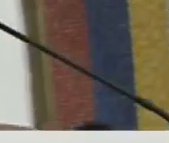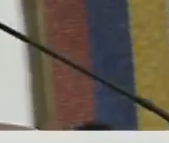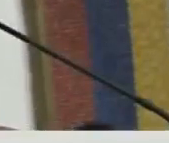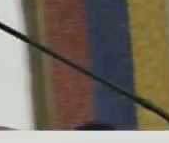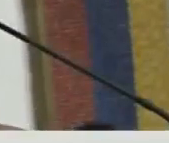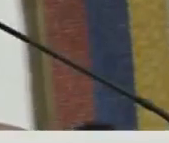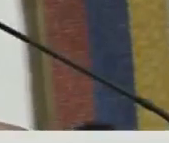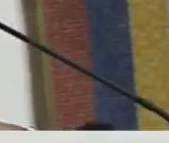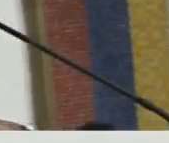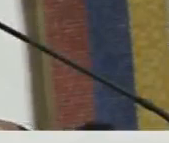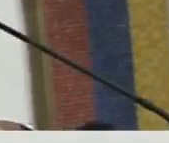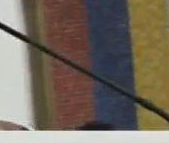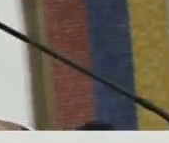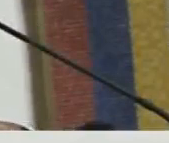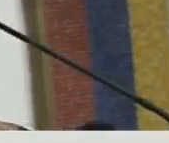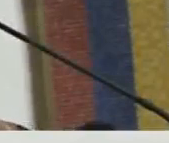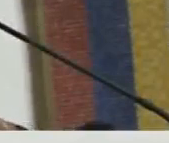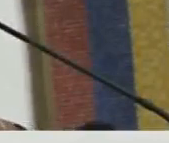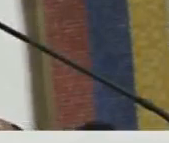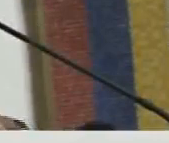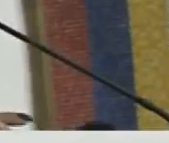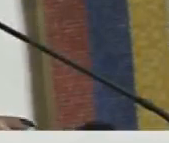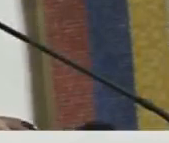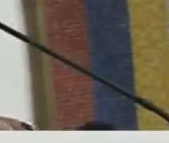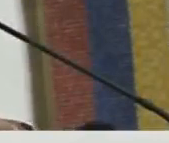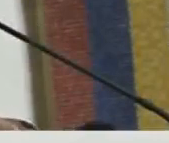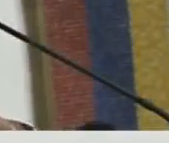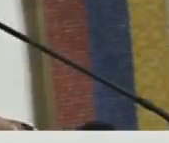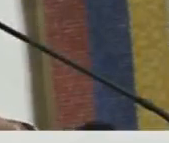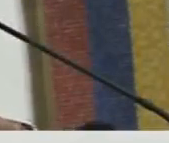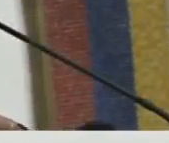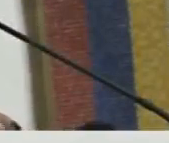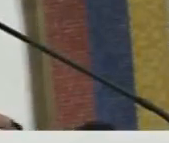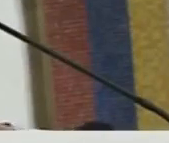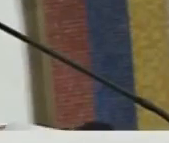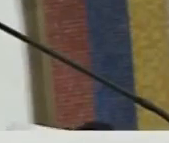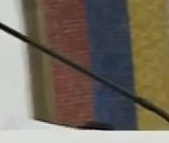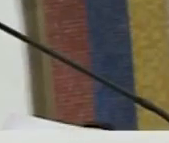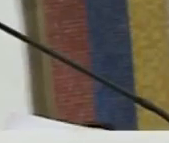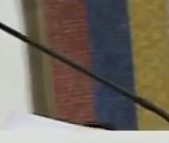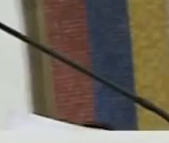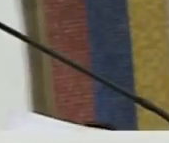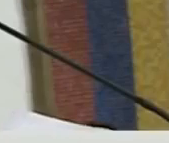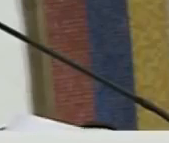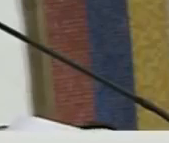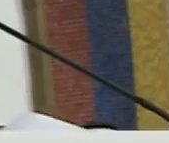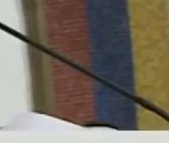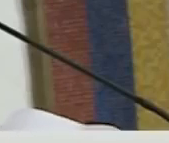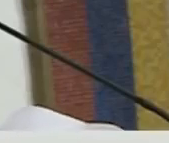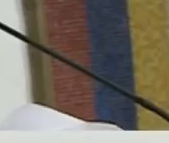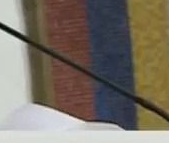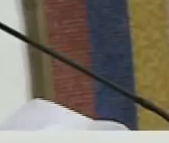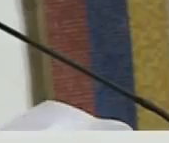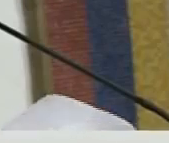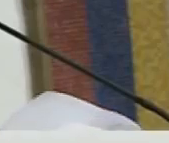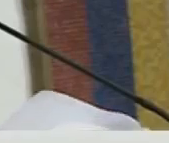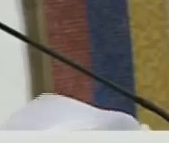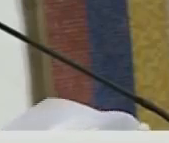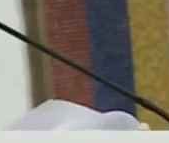y Desarrollo Nacional, mediante la cual remite el proyecto de Ley Orgánica de Coordinación y Armonización de las